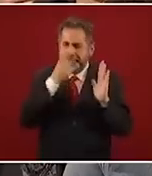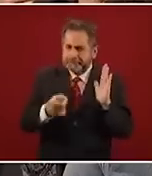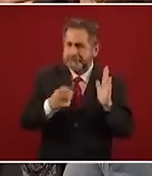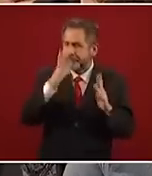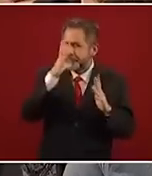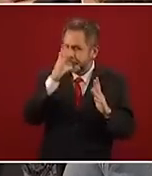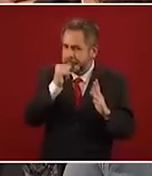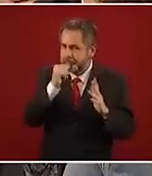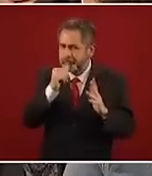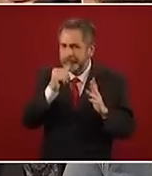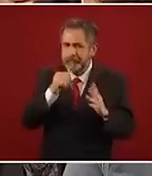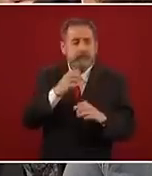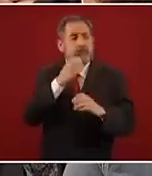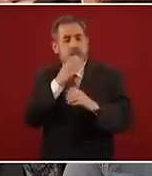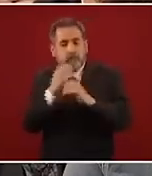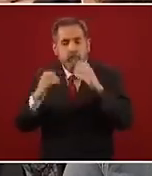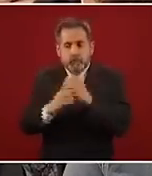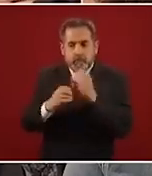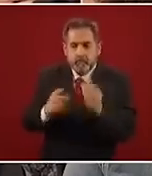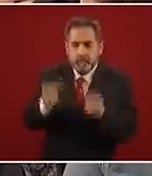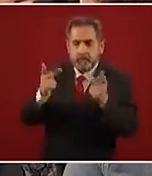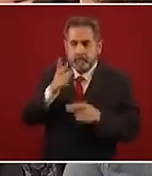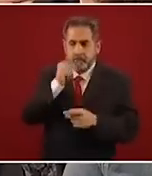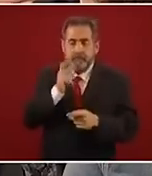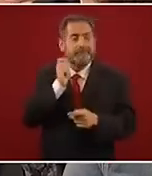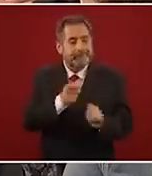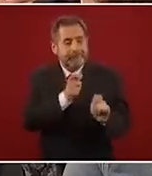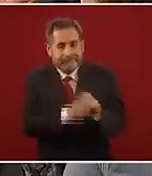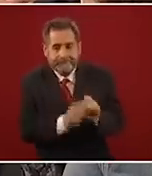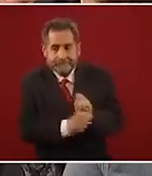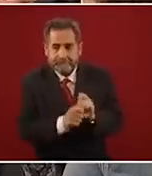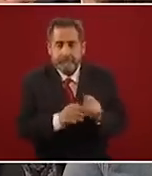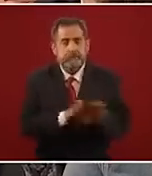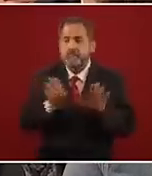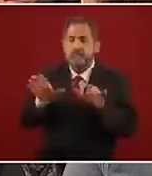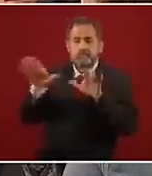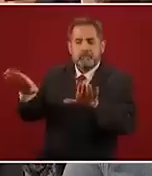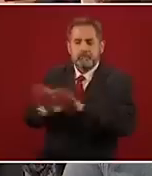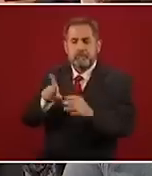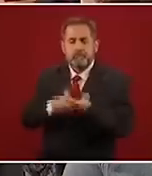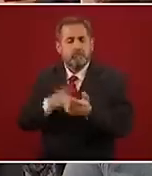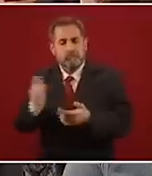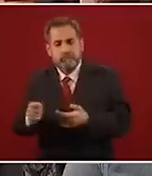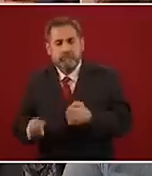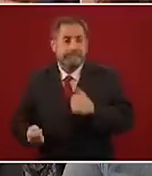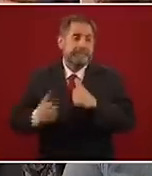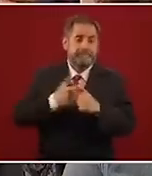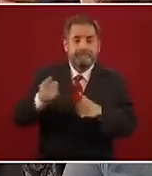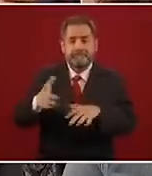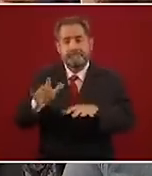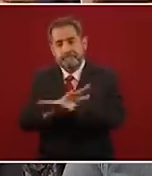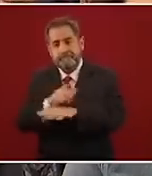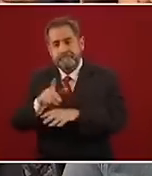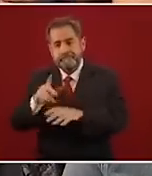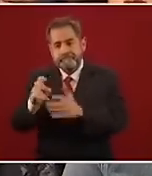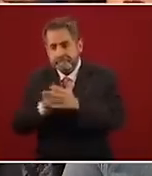impide que se haga esta rifa, este sorteo del avión? ¿Tendría que pasar primero al